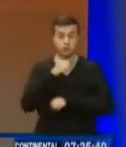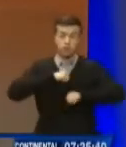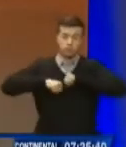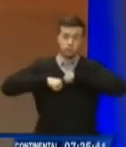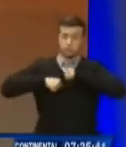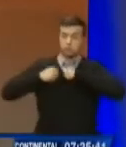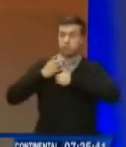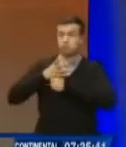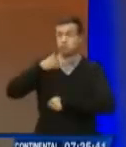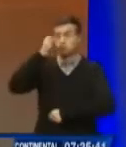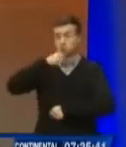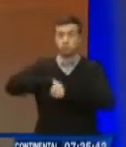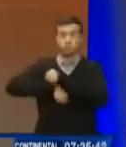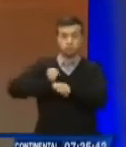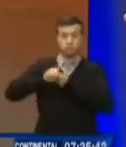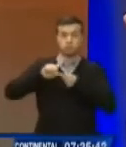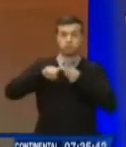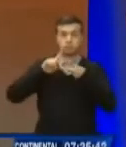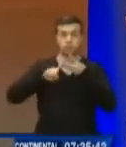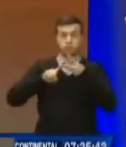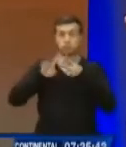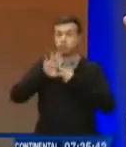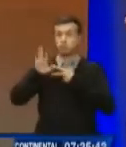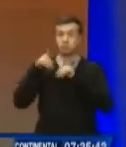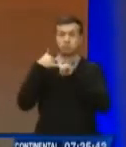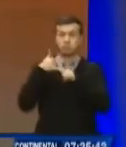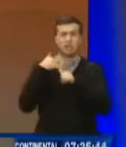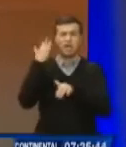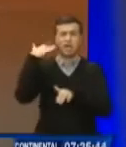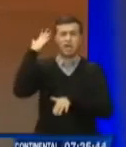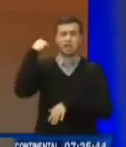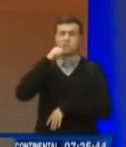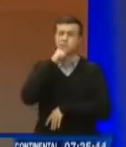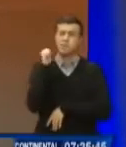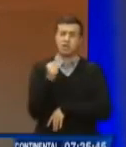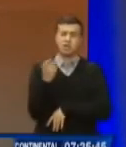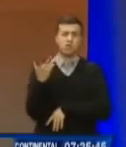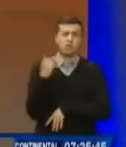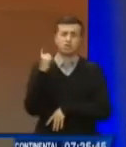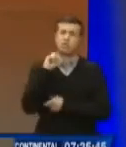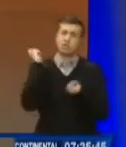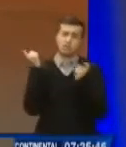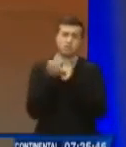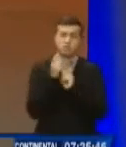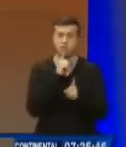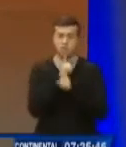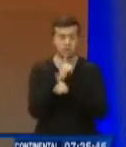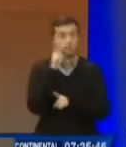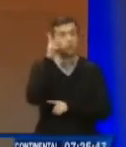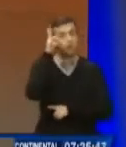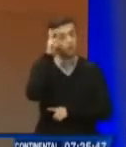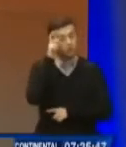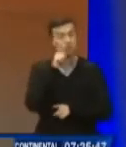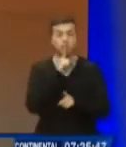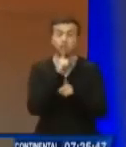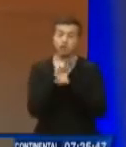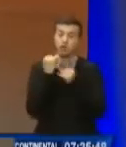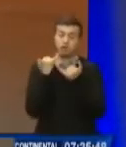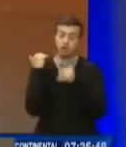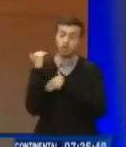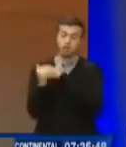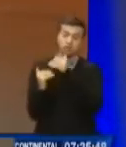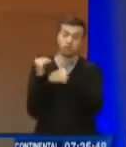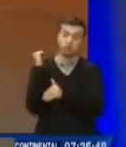federación como de los clubes son obsoletos entonces alguien tiene que modificar eso pero me da la impresión que los pasos que se están